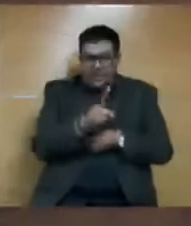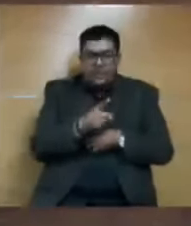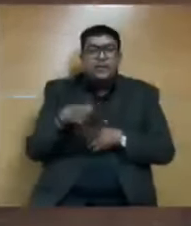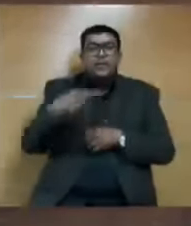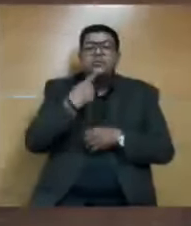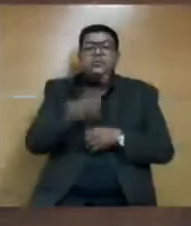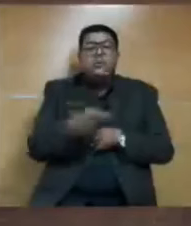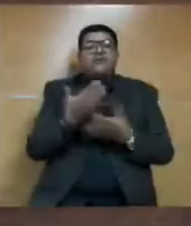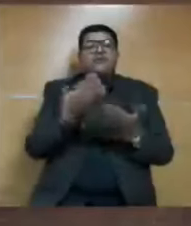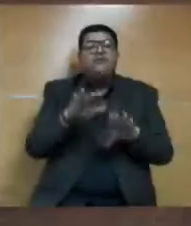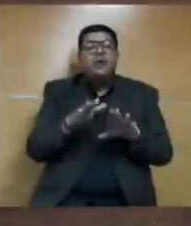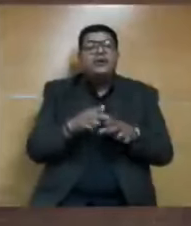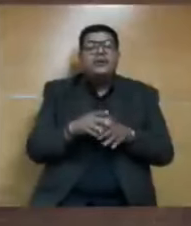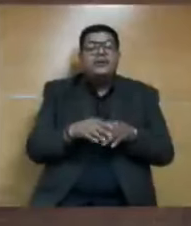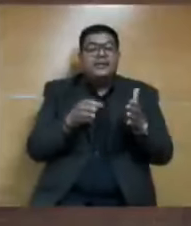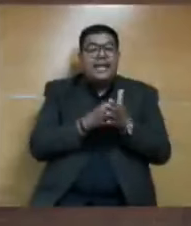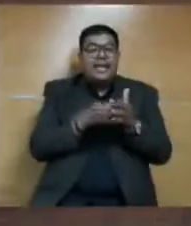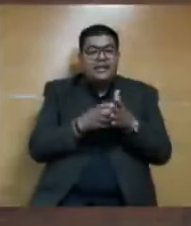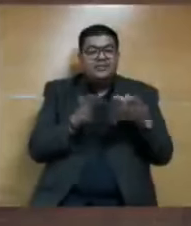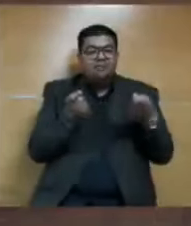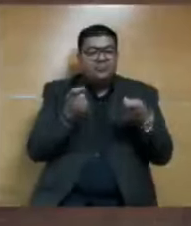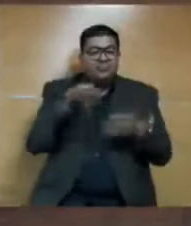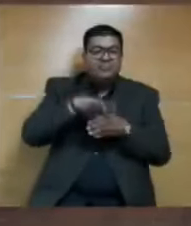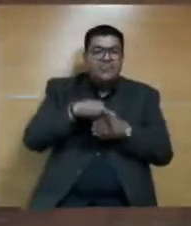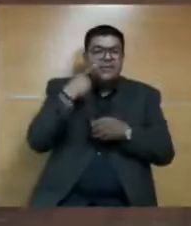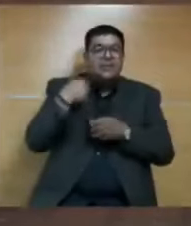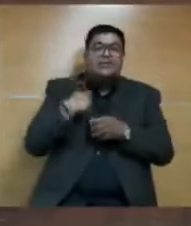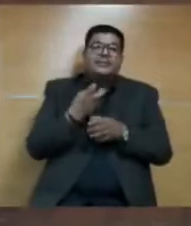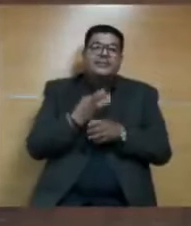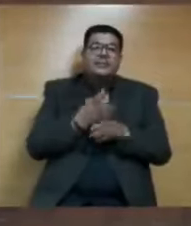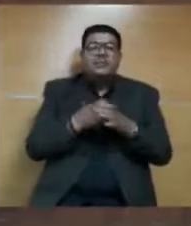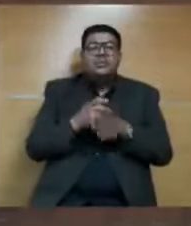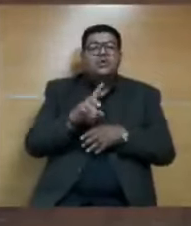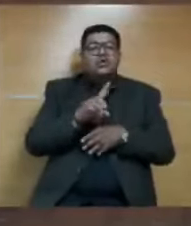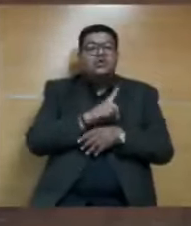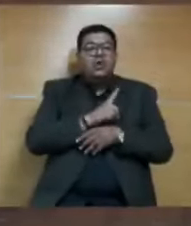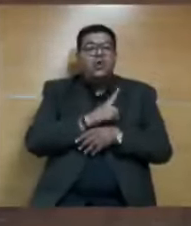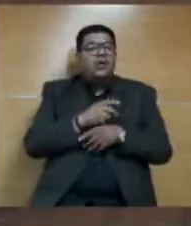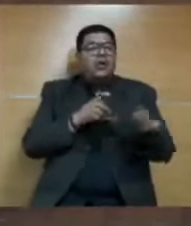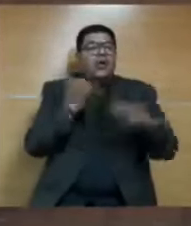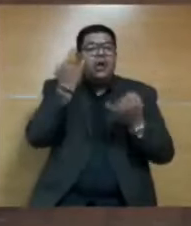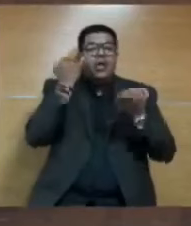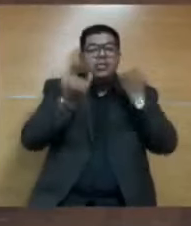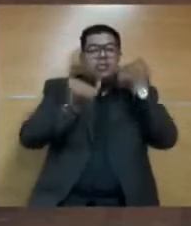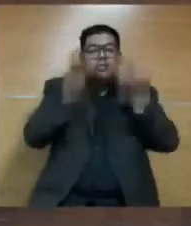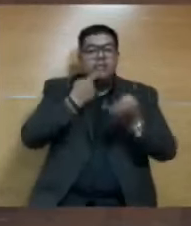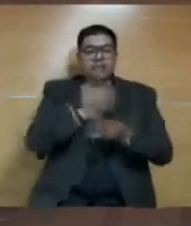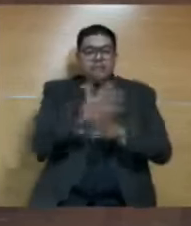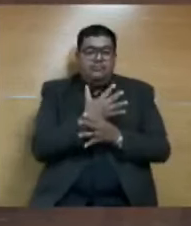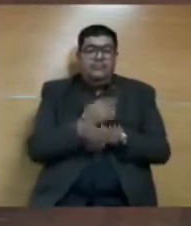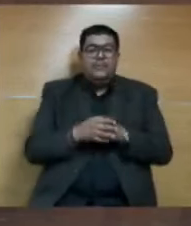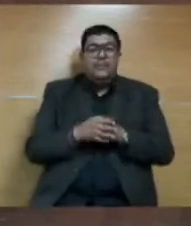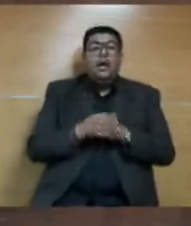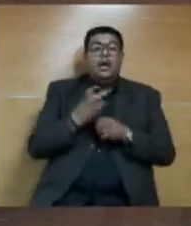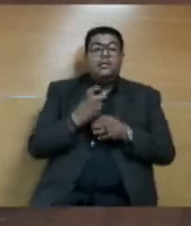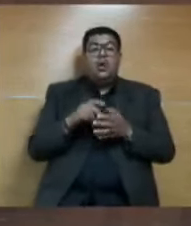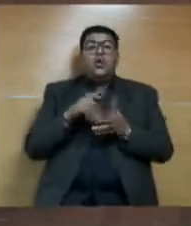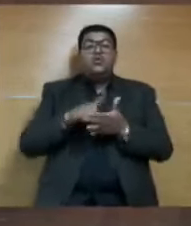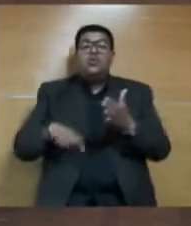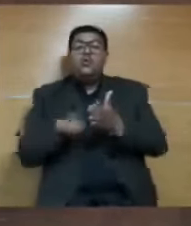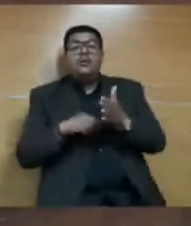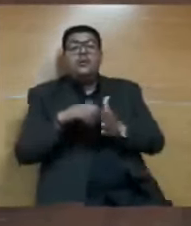demanda que la manipulación de paquetes electorales que aduce son presunciones. Aunado a que, en materia de nulidades,